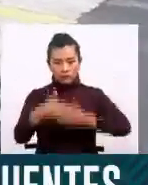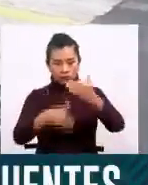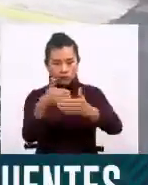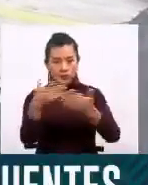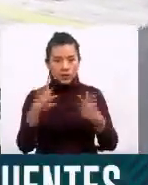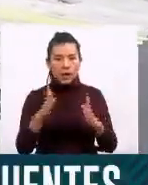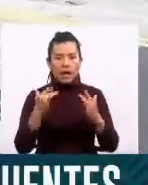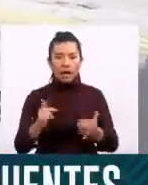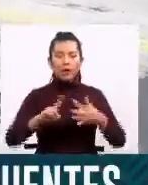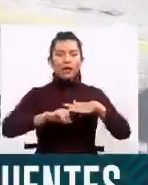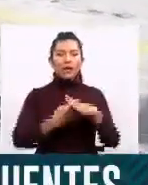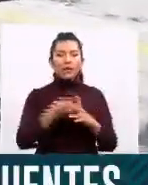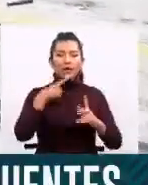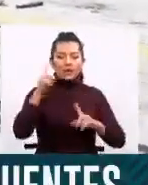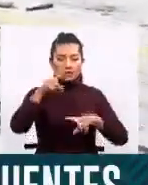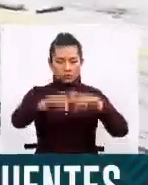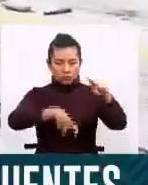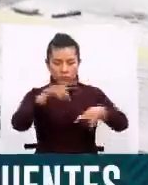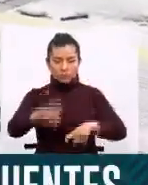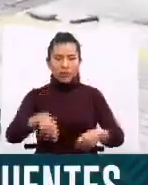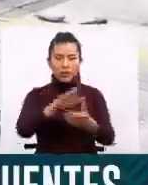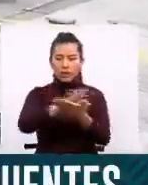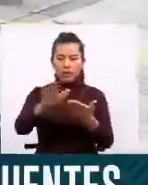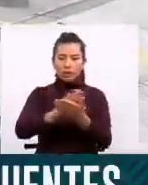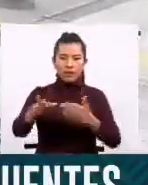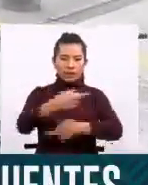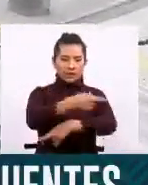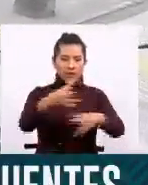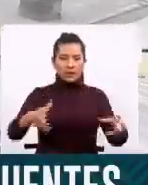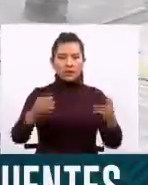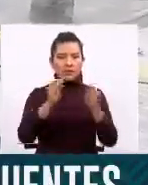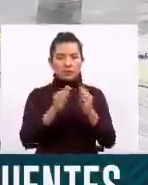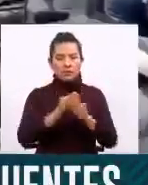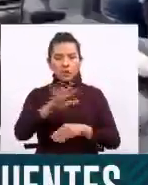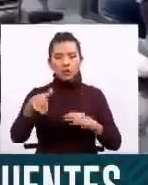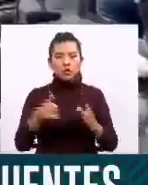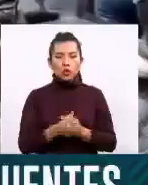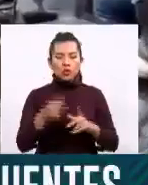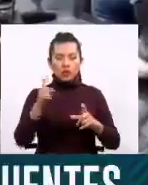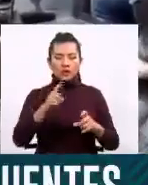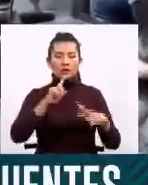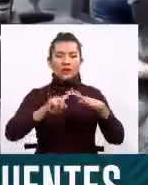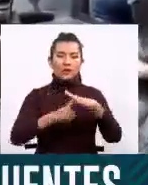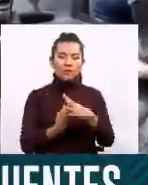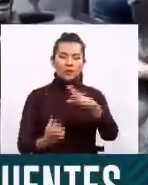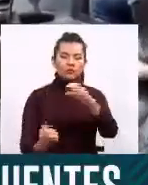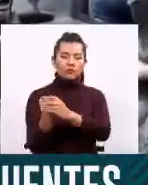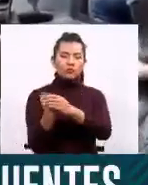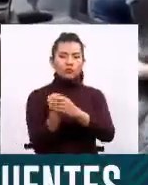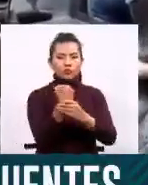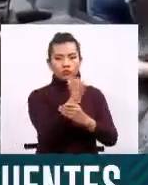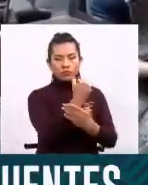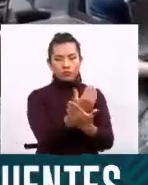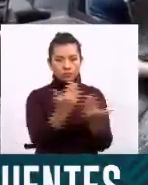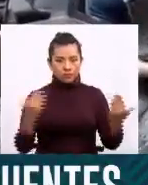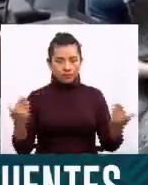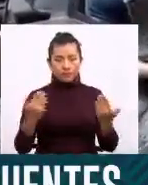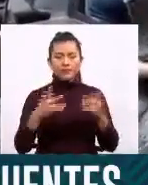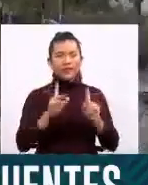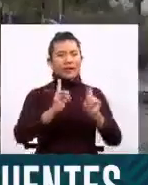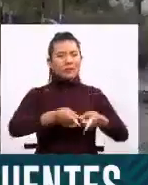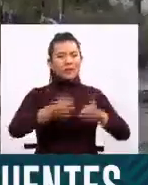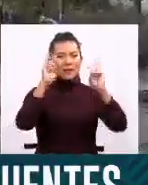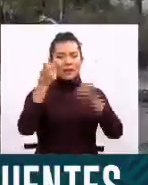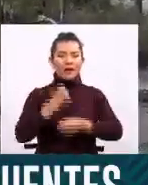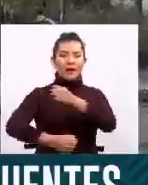las excavaciones, nivelaciones, limpieza de terreno y vaciado de vigas. En el mismo contexto, el año pasado nos comprometimos